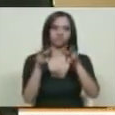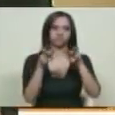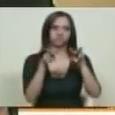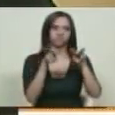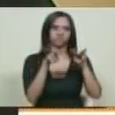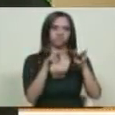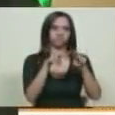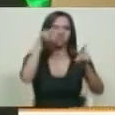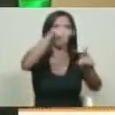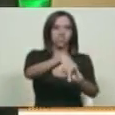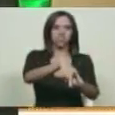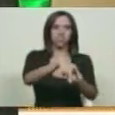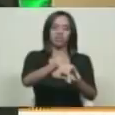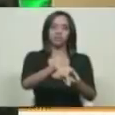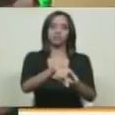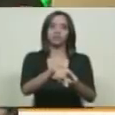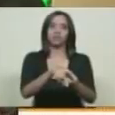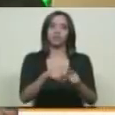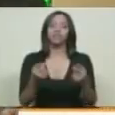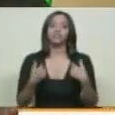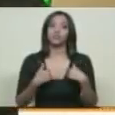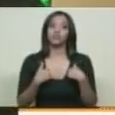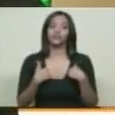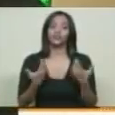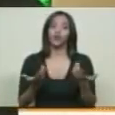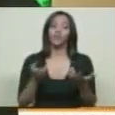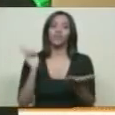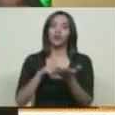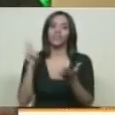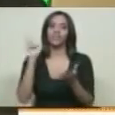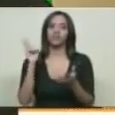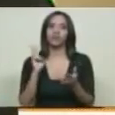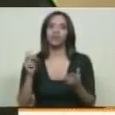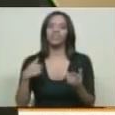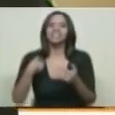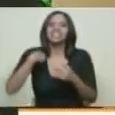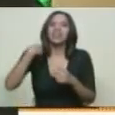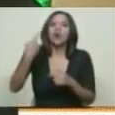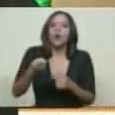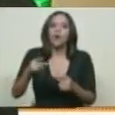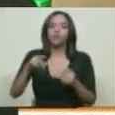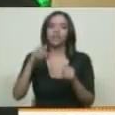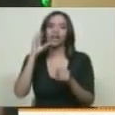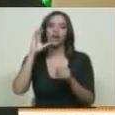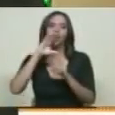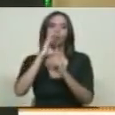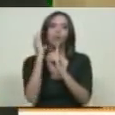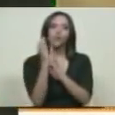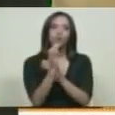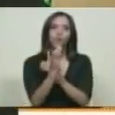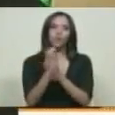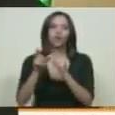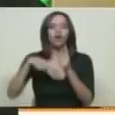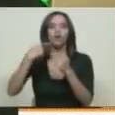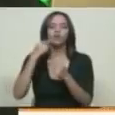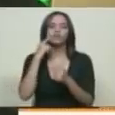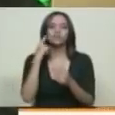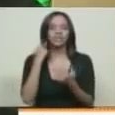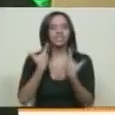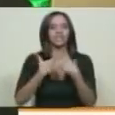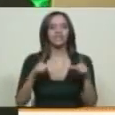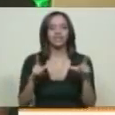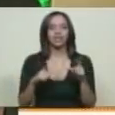eso te lo aseguro. Vengo a un país que es Venezuela, que tiene otros códigos y que aquí hay otras libertades también para ellos.